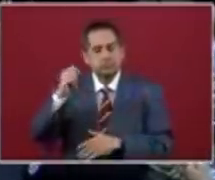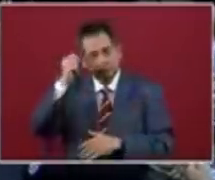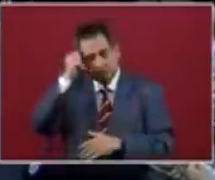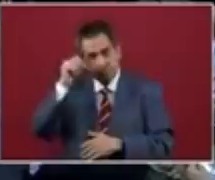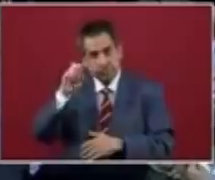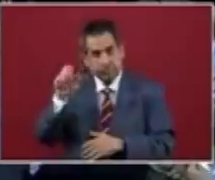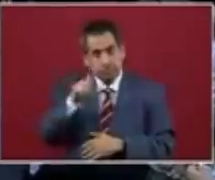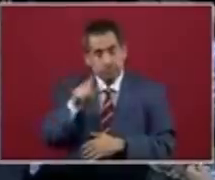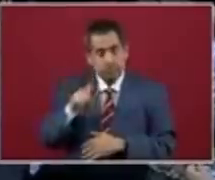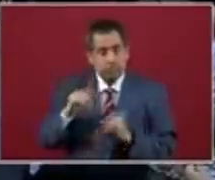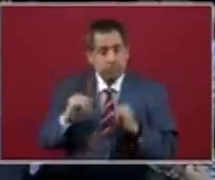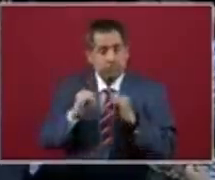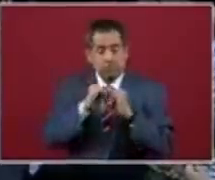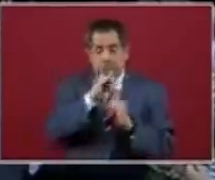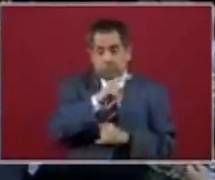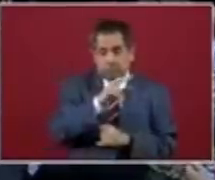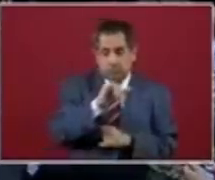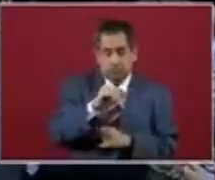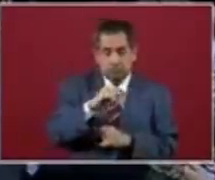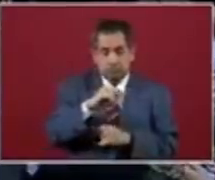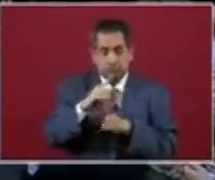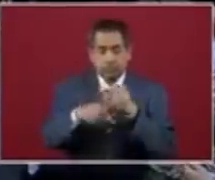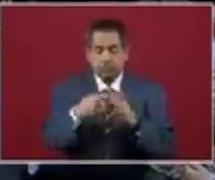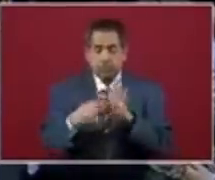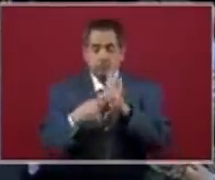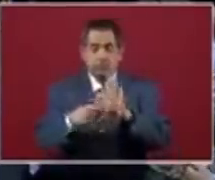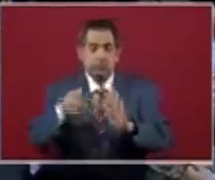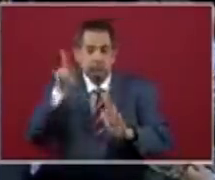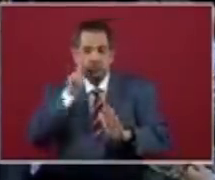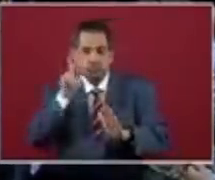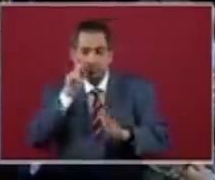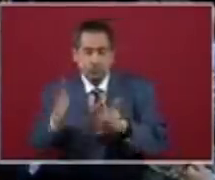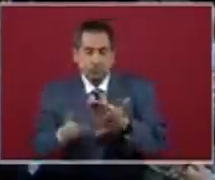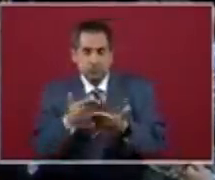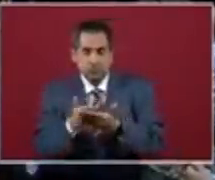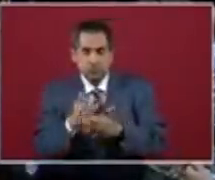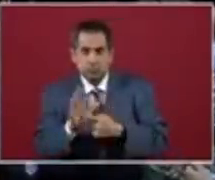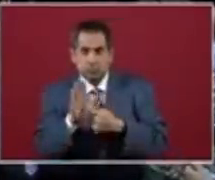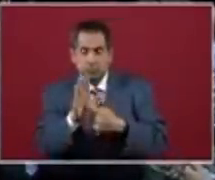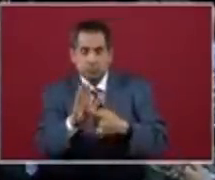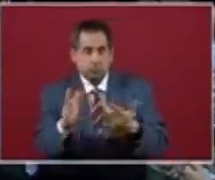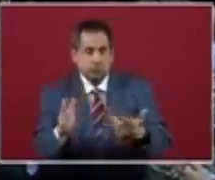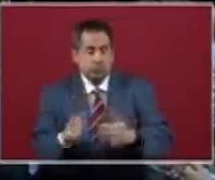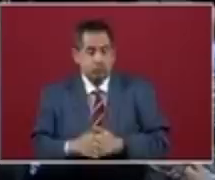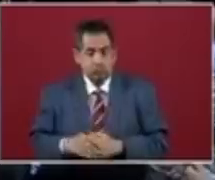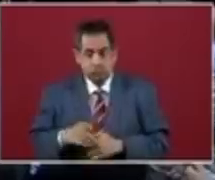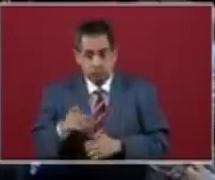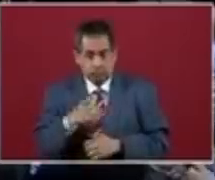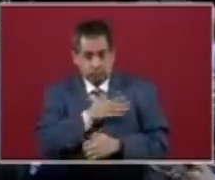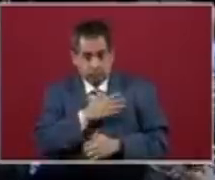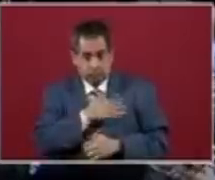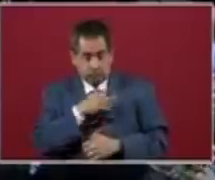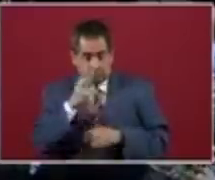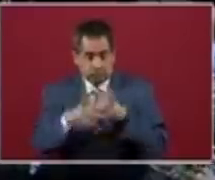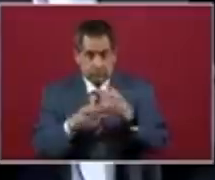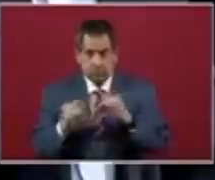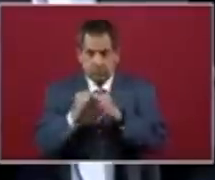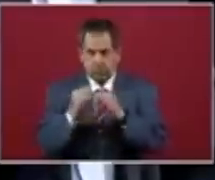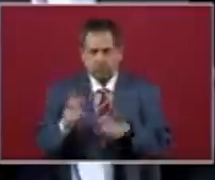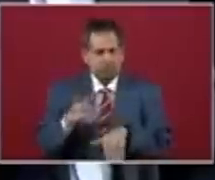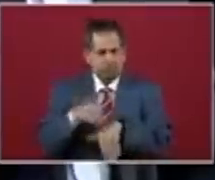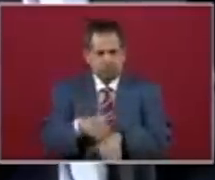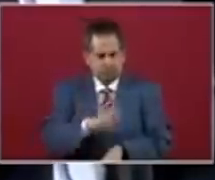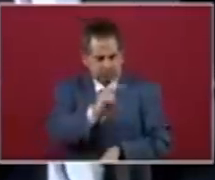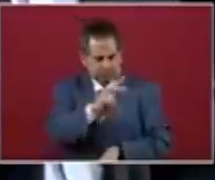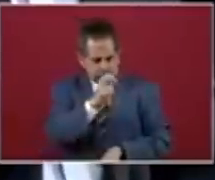Instituto de Transparencia le pide que muestren esas pruebas. ¿Va a atender este llamado del instituto? Sí, se